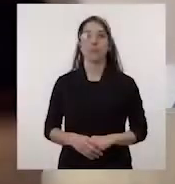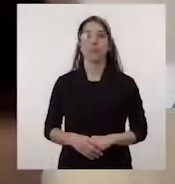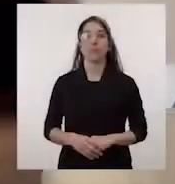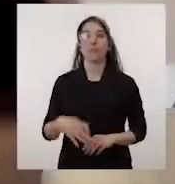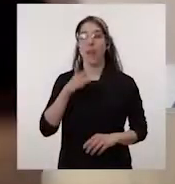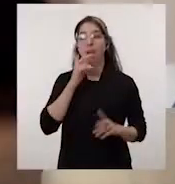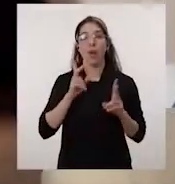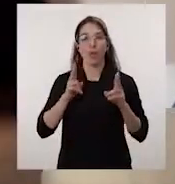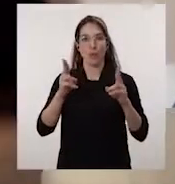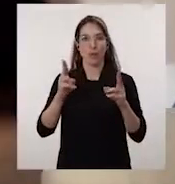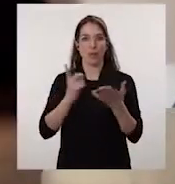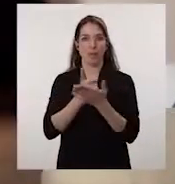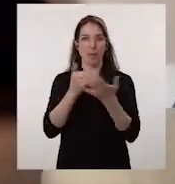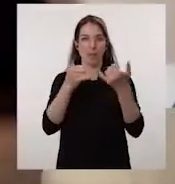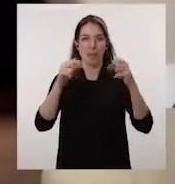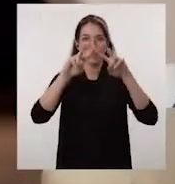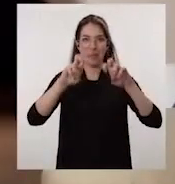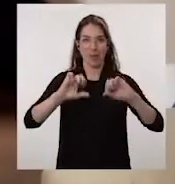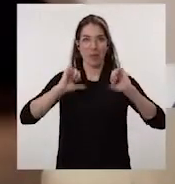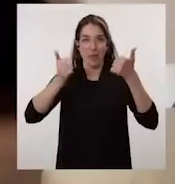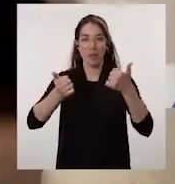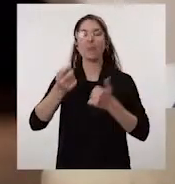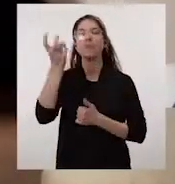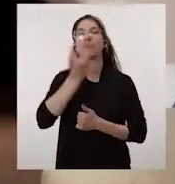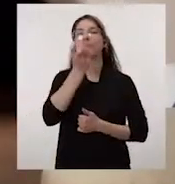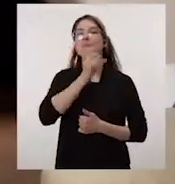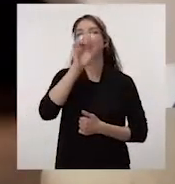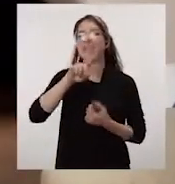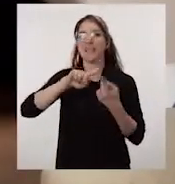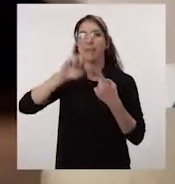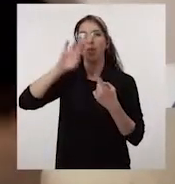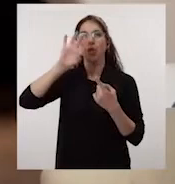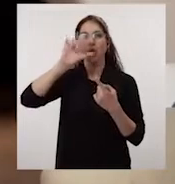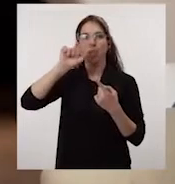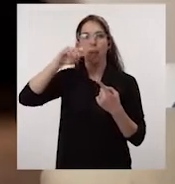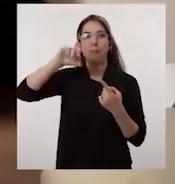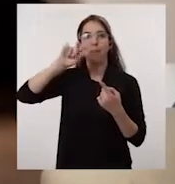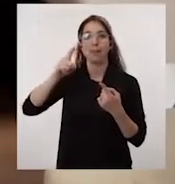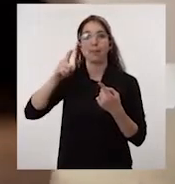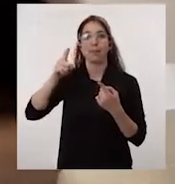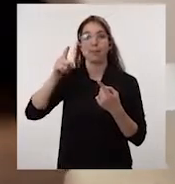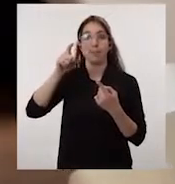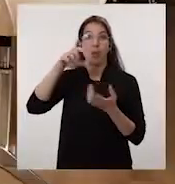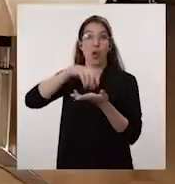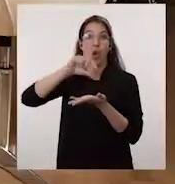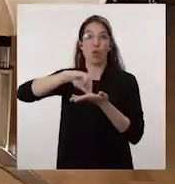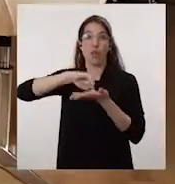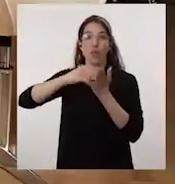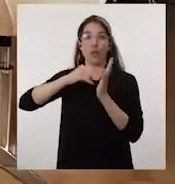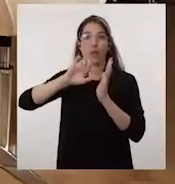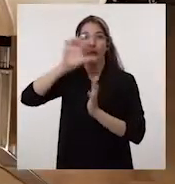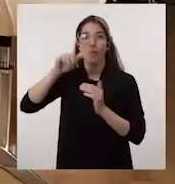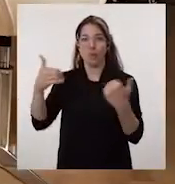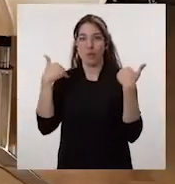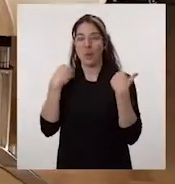empezamos con el bloque del mapa de líneas de investigación y para abordarlo me acompañan rosa mesa ella es la responsable de la oficina de